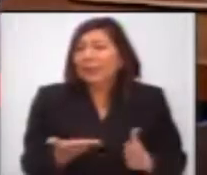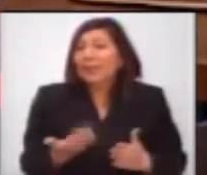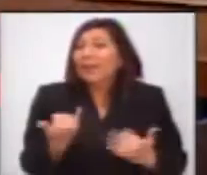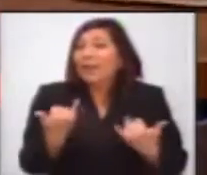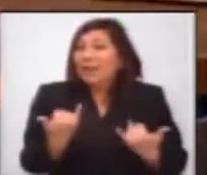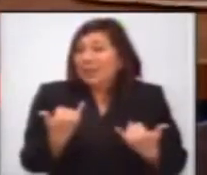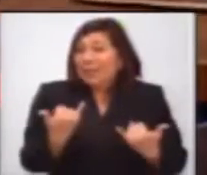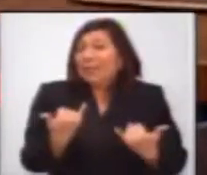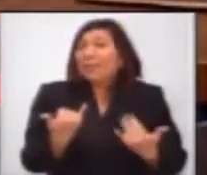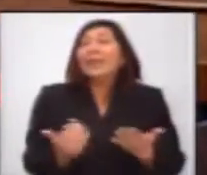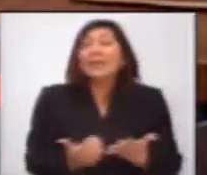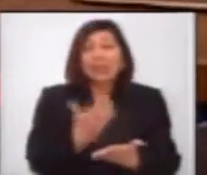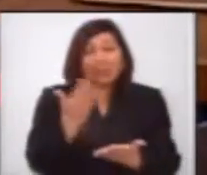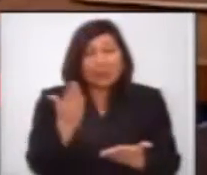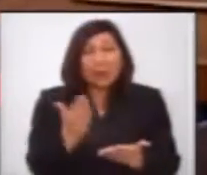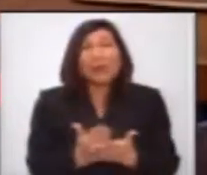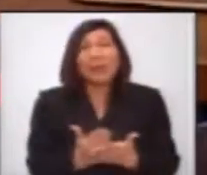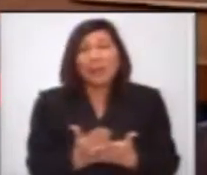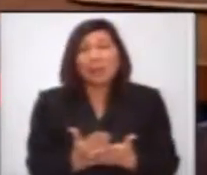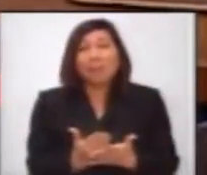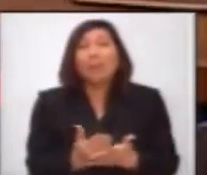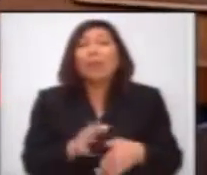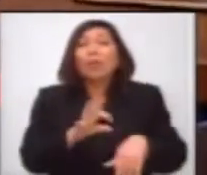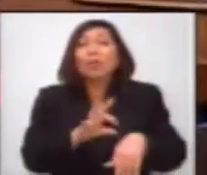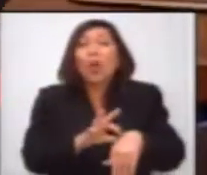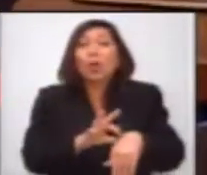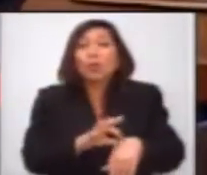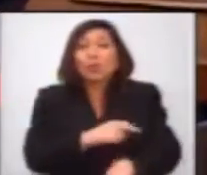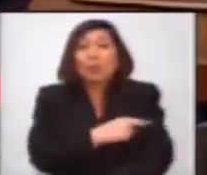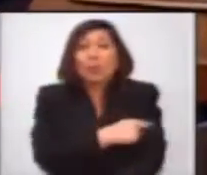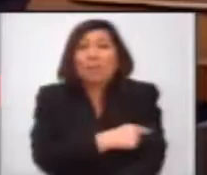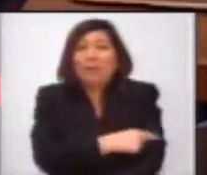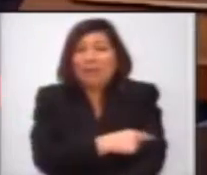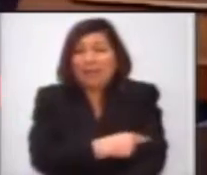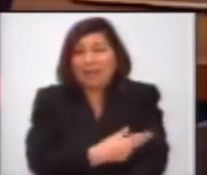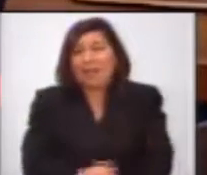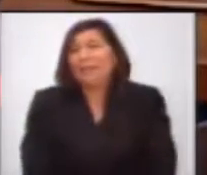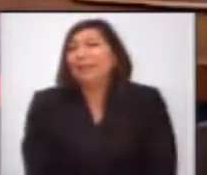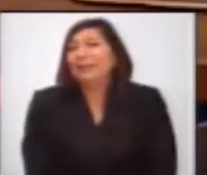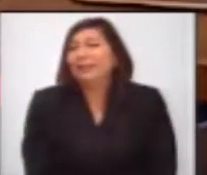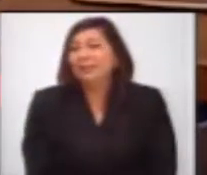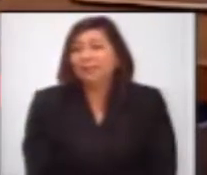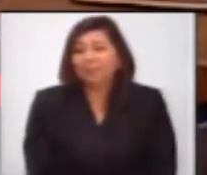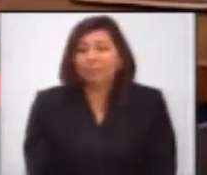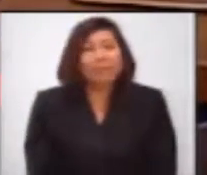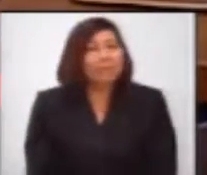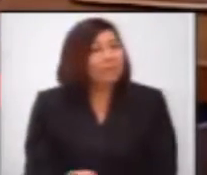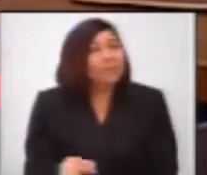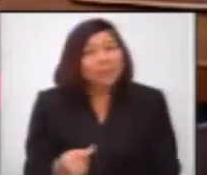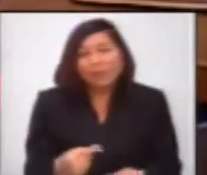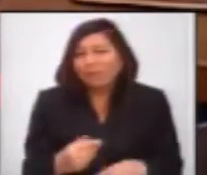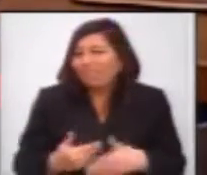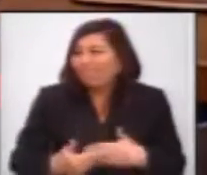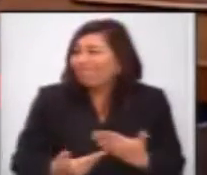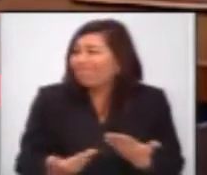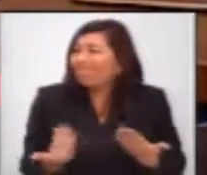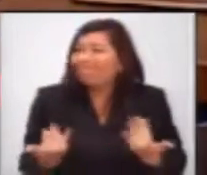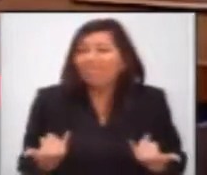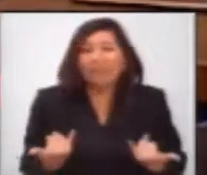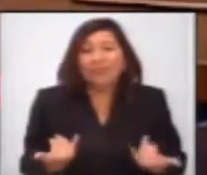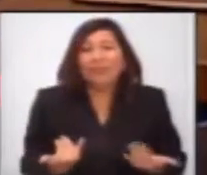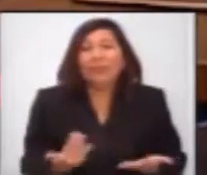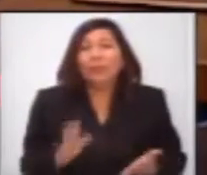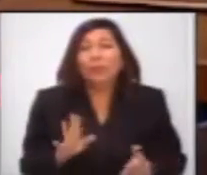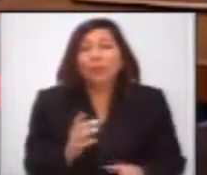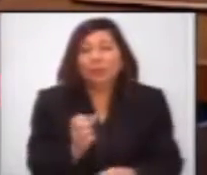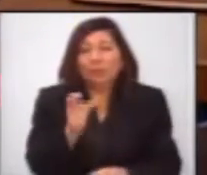muere. Ese es el asunto fundamental en salud. Y repito, nosotros no vamos a condicionar eso